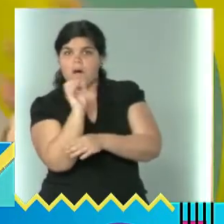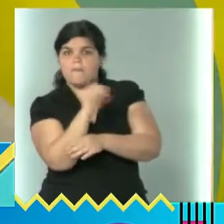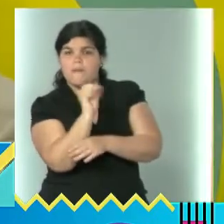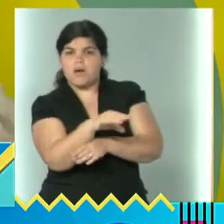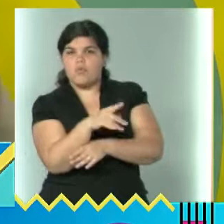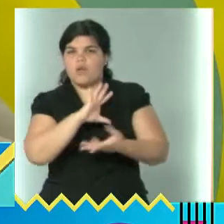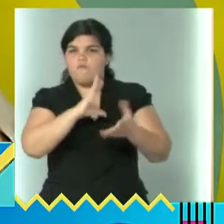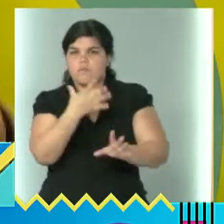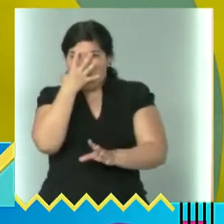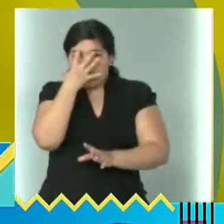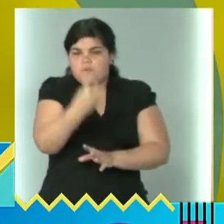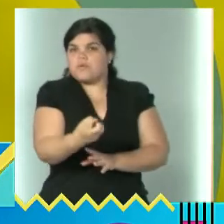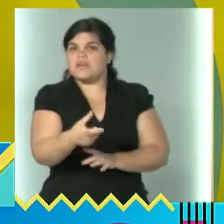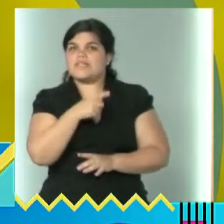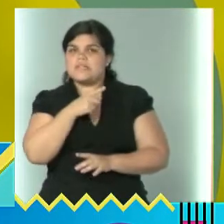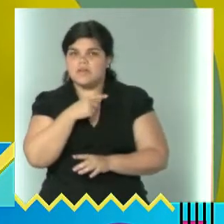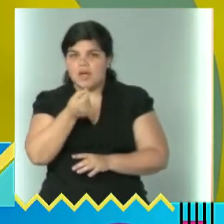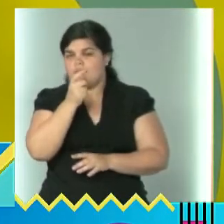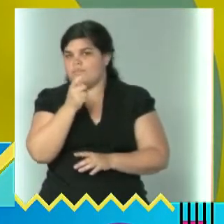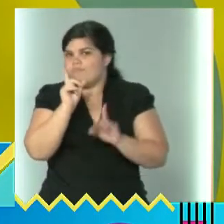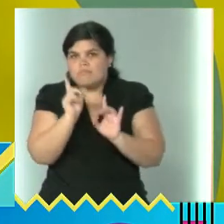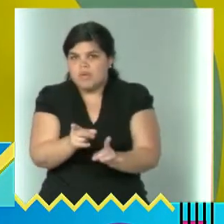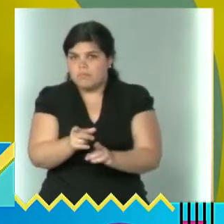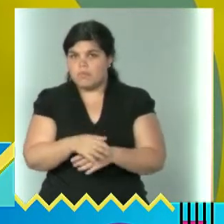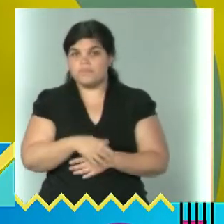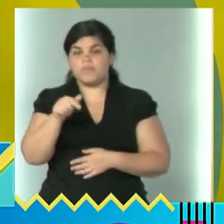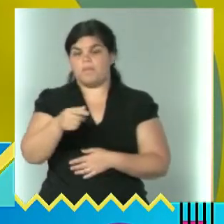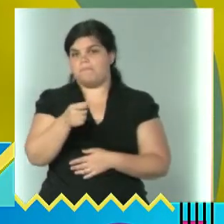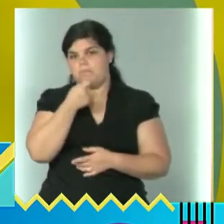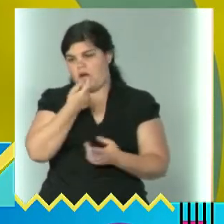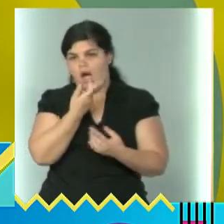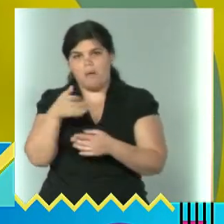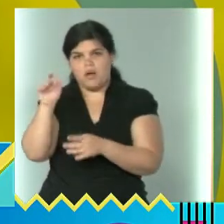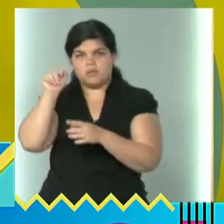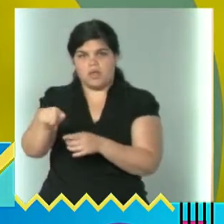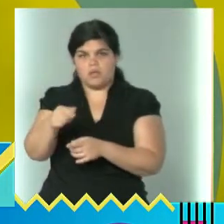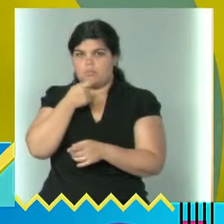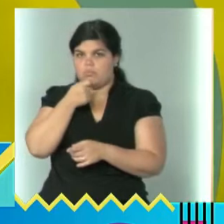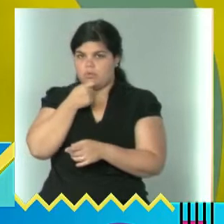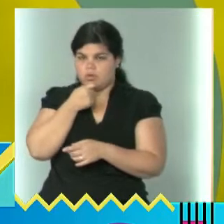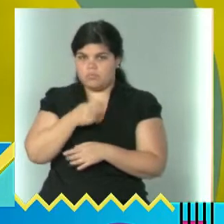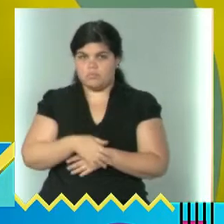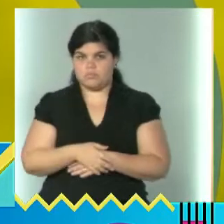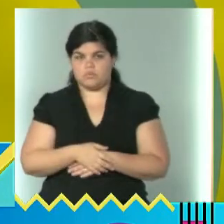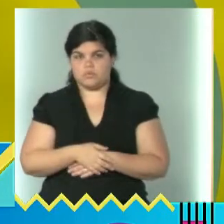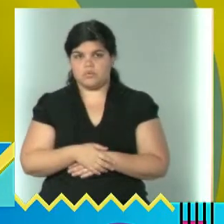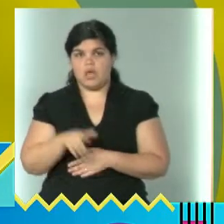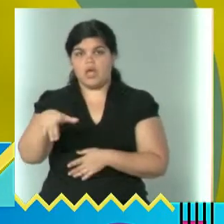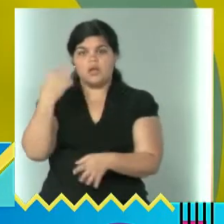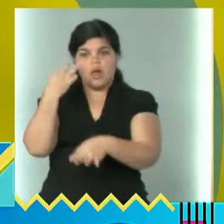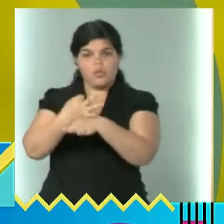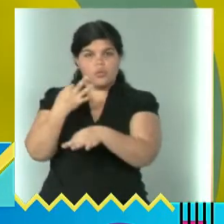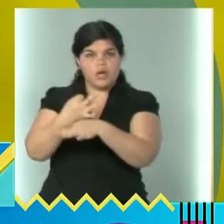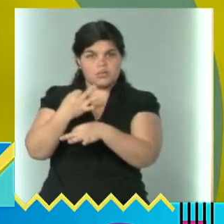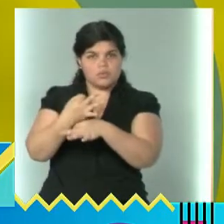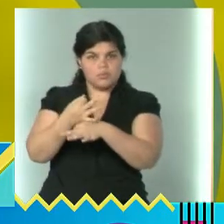seducirte, atraparte, venderte. Mientras que en el otro caso es lo contrario. Vos podés tener educativamente una